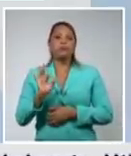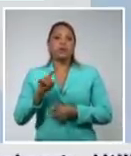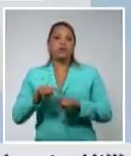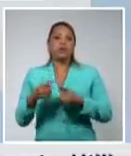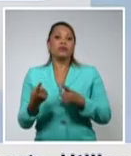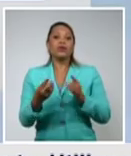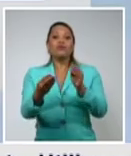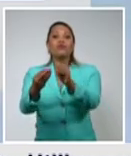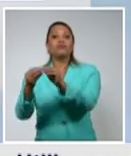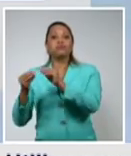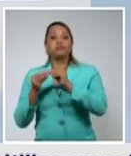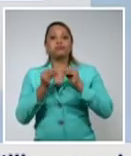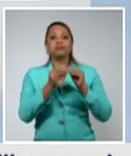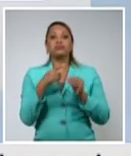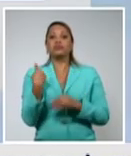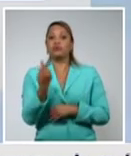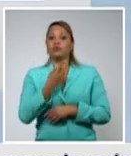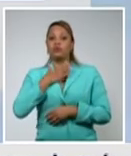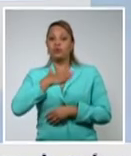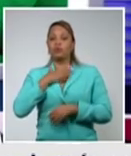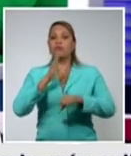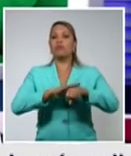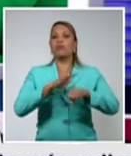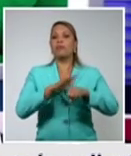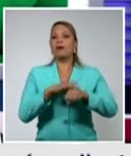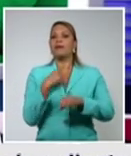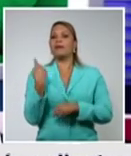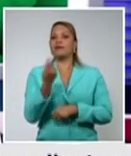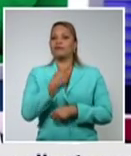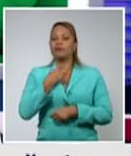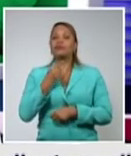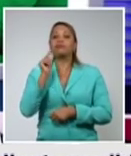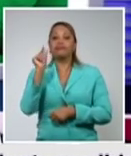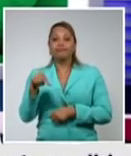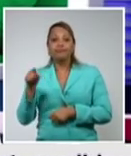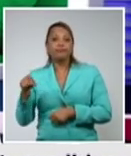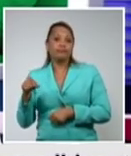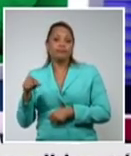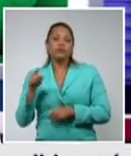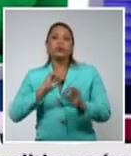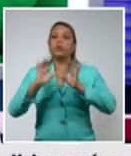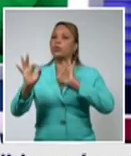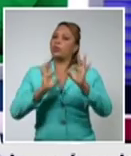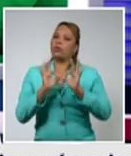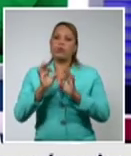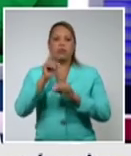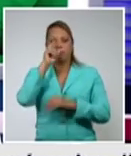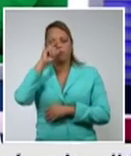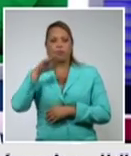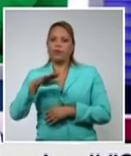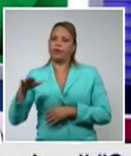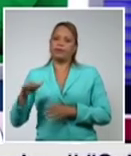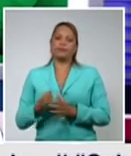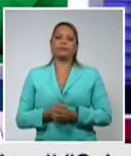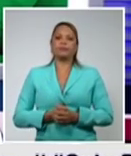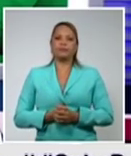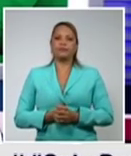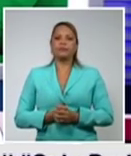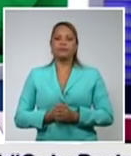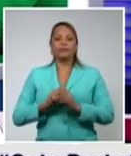contagiamos, somos los adultos que no tenemos la precaución de protegerlo. Y